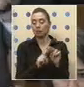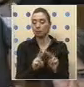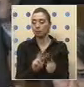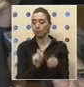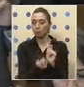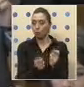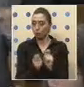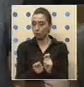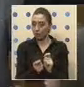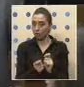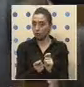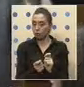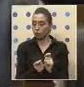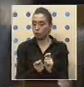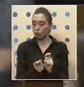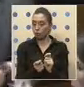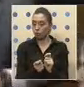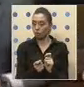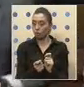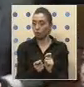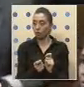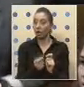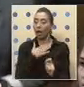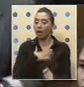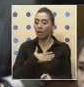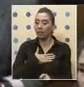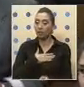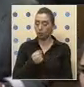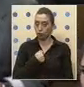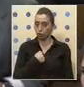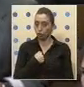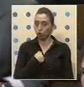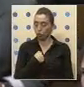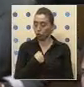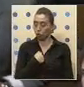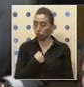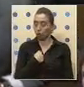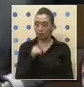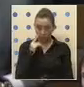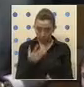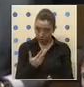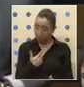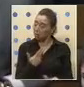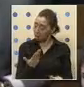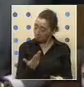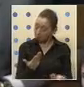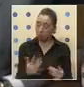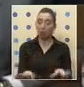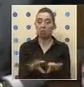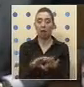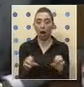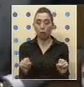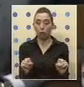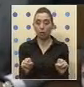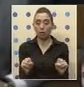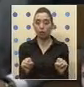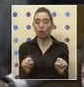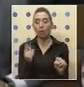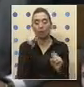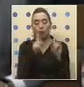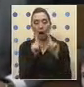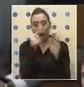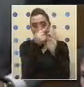modificaciones que importan y en las cuales quiero anticipar, yo estaría absolutamente de acuerdo, sino que tiene unas que